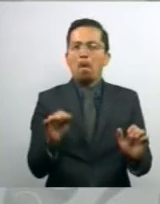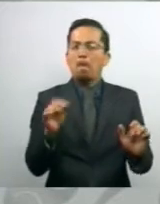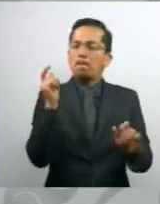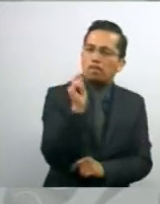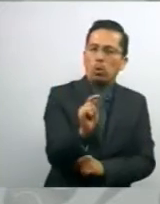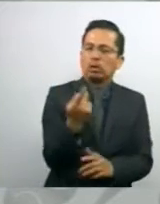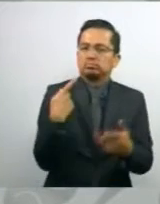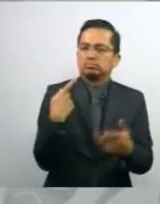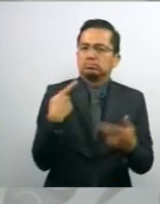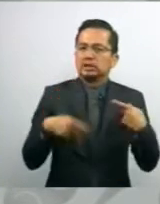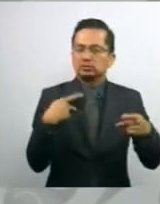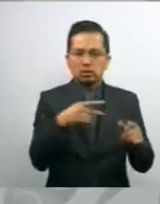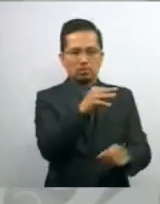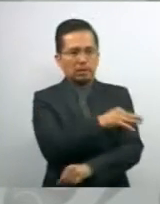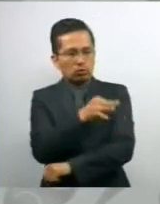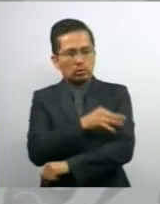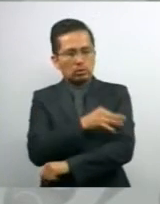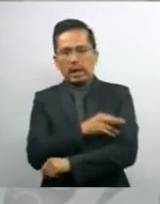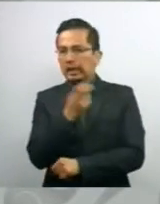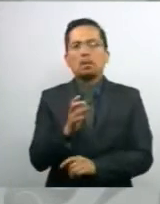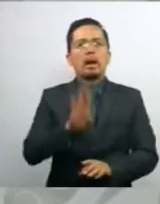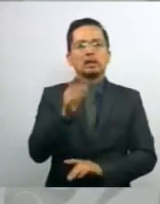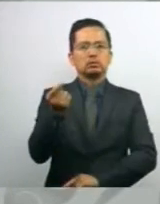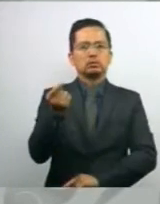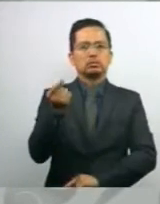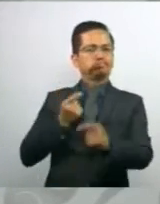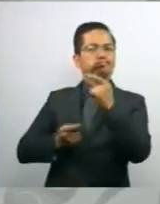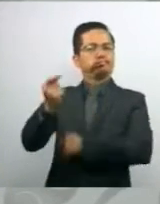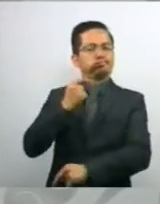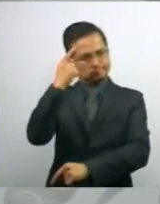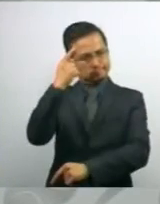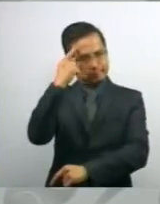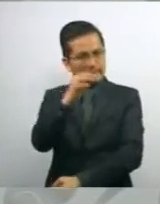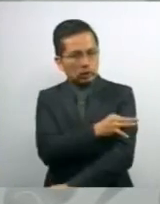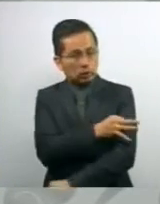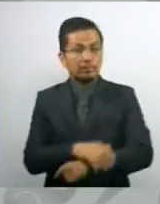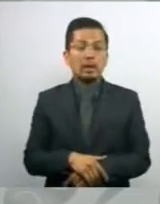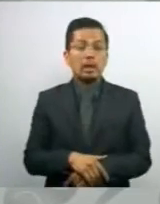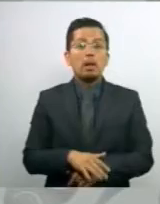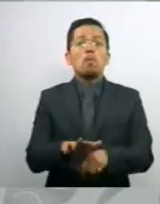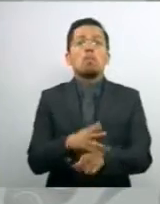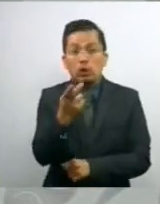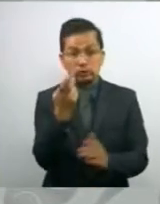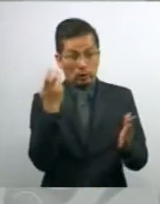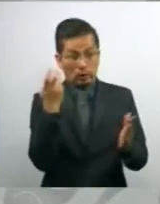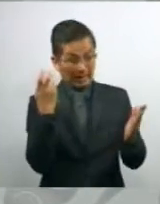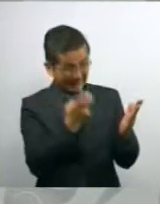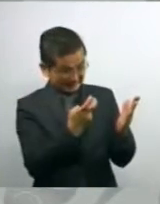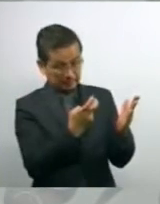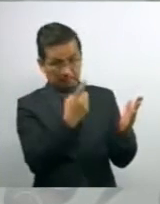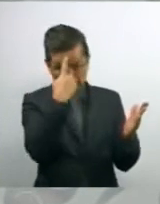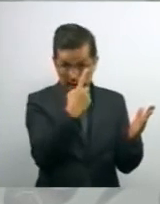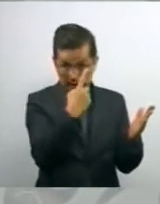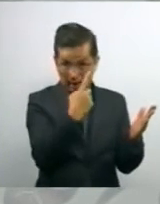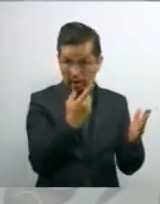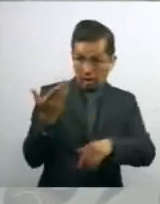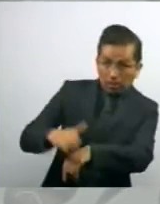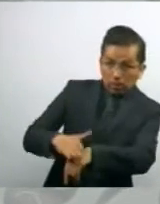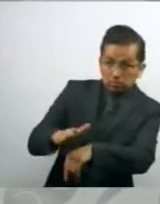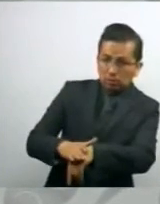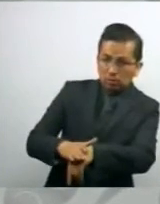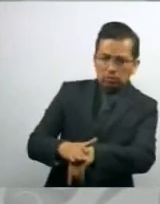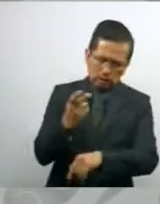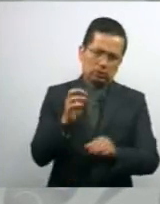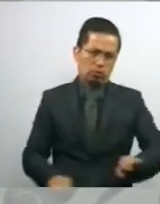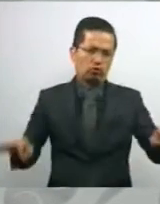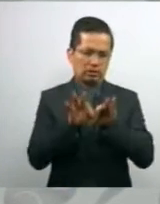Programa Nacional de Vacunación. Por eso me parece relevante este punto de acuerdo, este exhorto. Lástima que el CENCIA